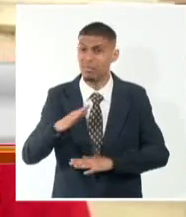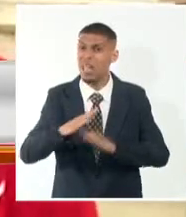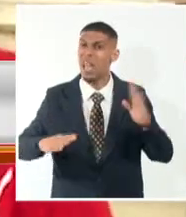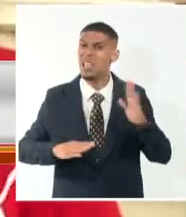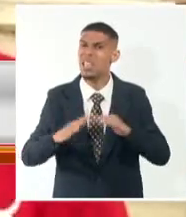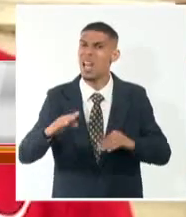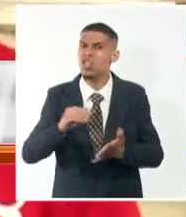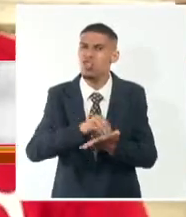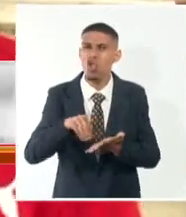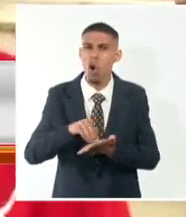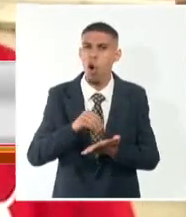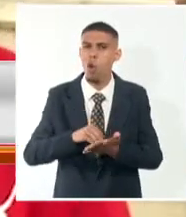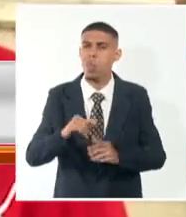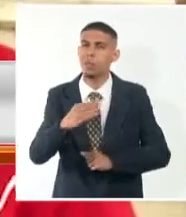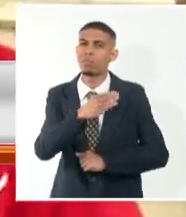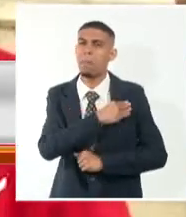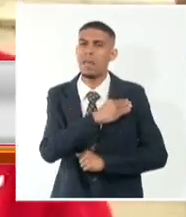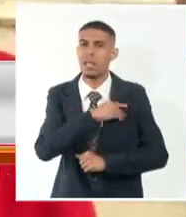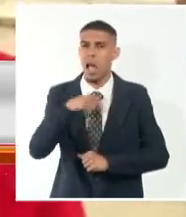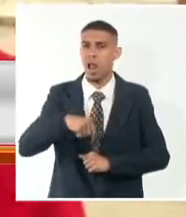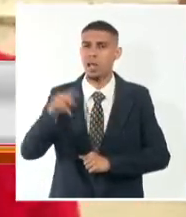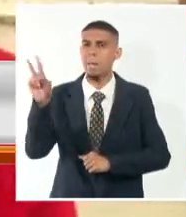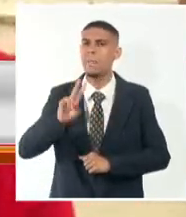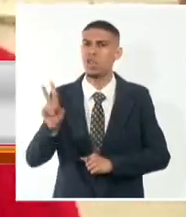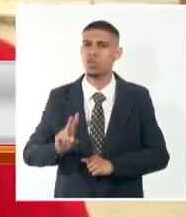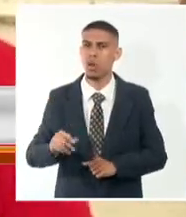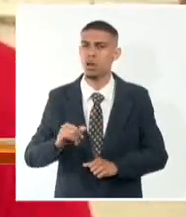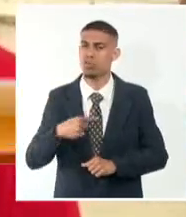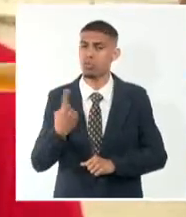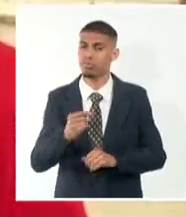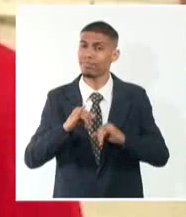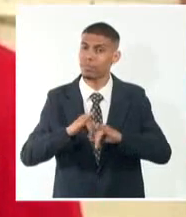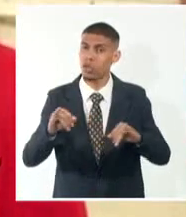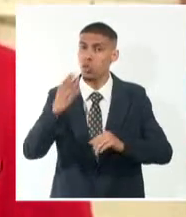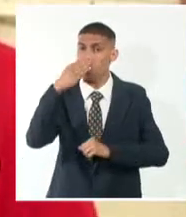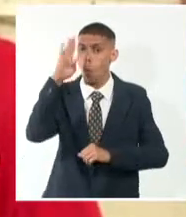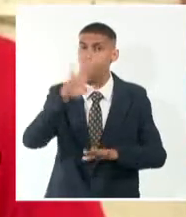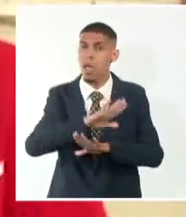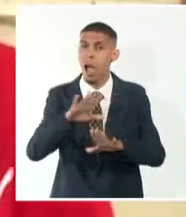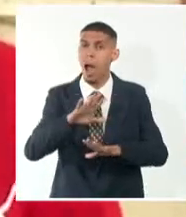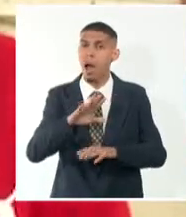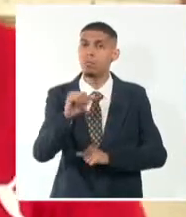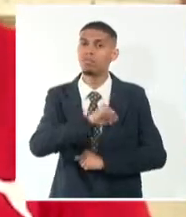la Academia Militar en Caracas, les informamos que Cuba acaba de obtener